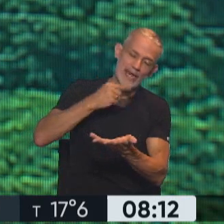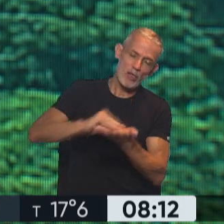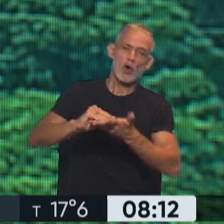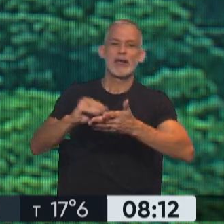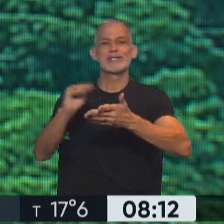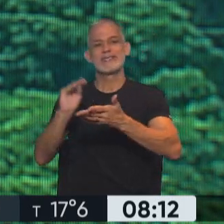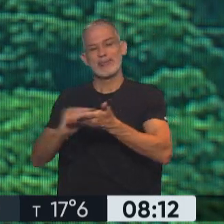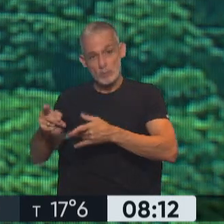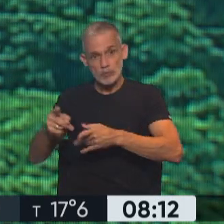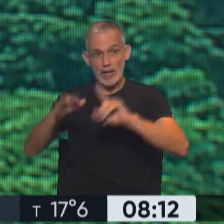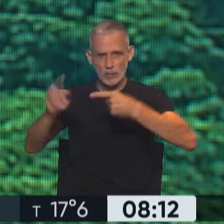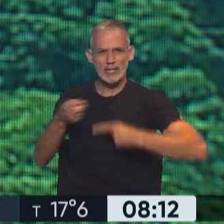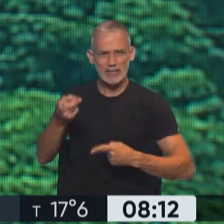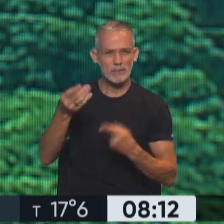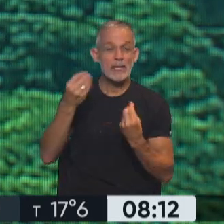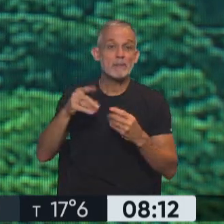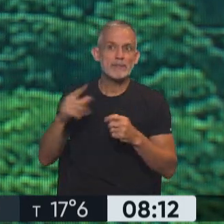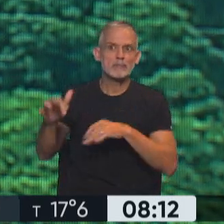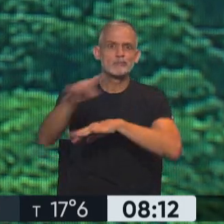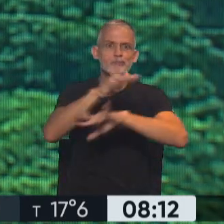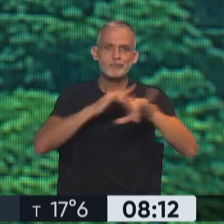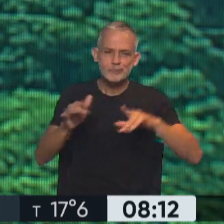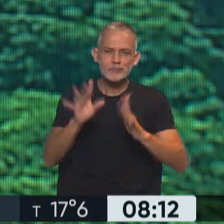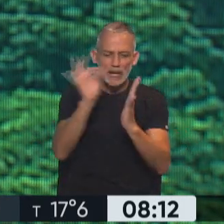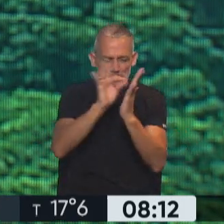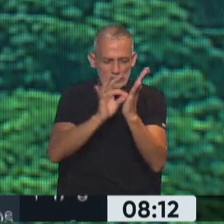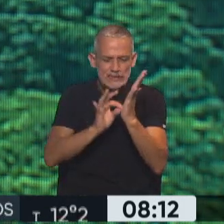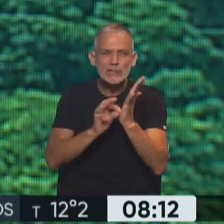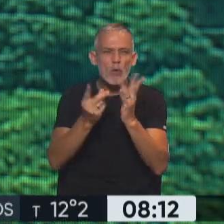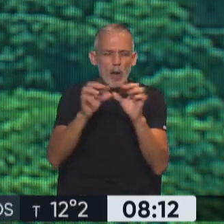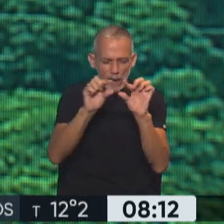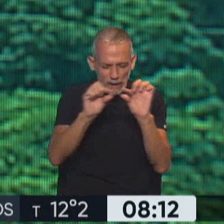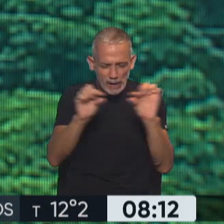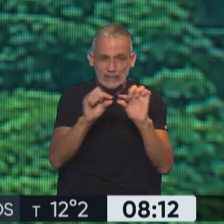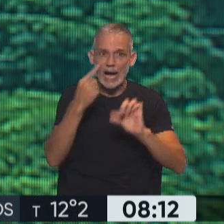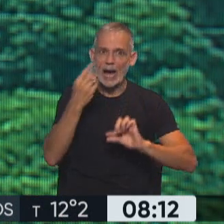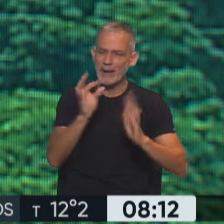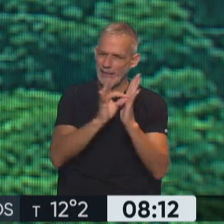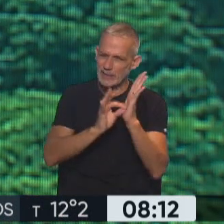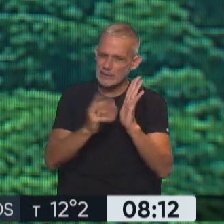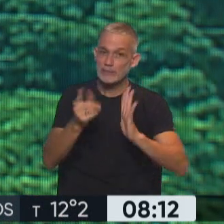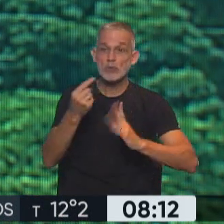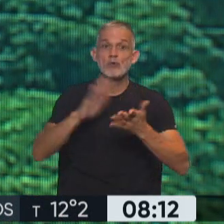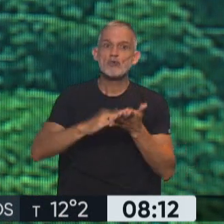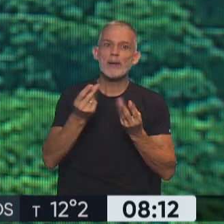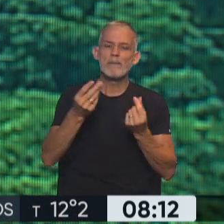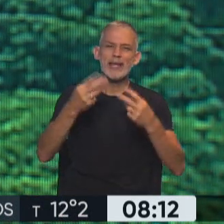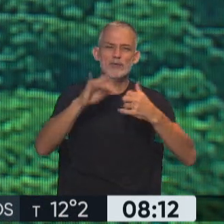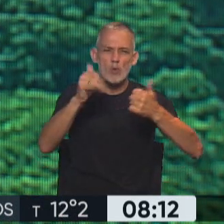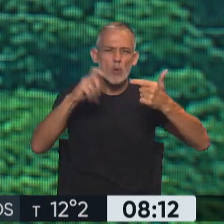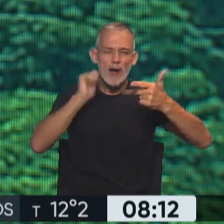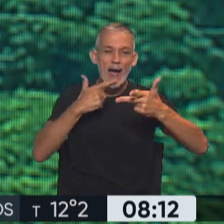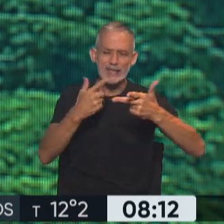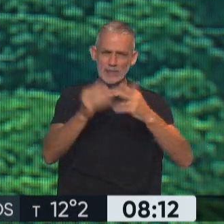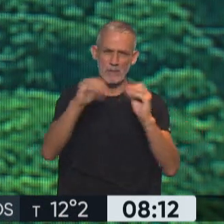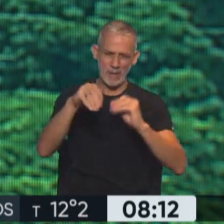Cámara de Diputados, pero también empiezan a trascender algunos detalles sobre la letra chica. Ahora, en particular, vinculado con las tarifas, pero muchas otras cuestiones